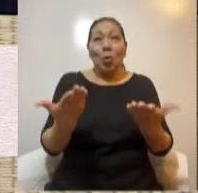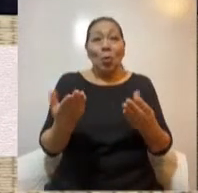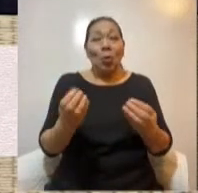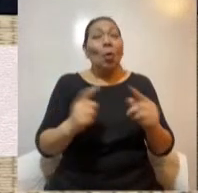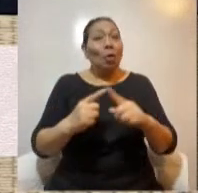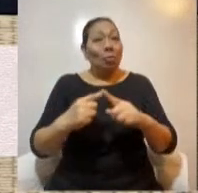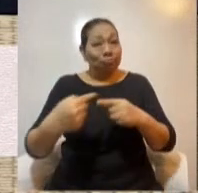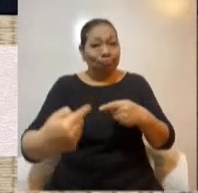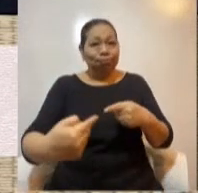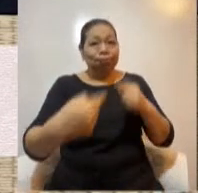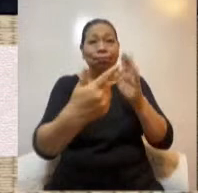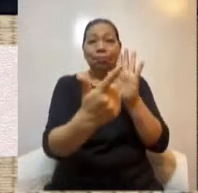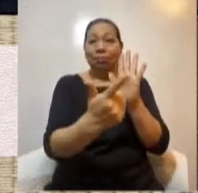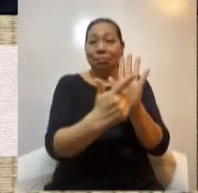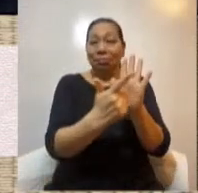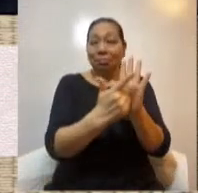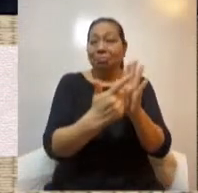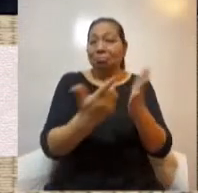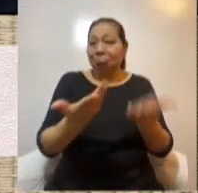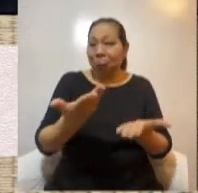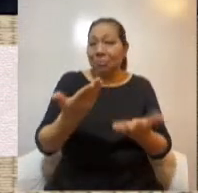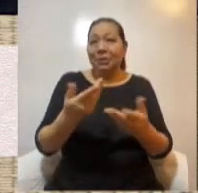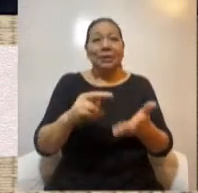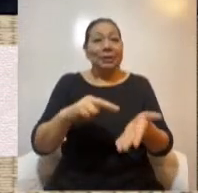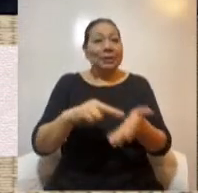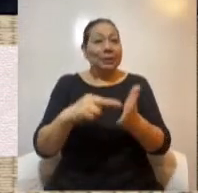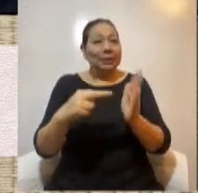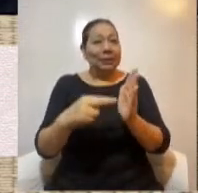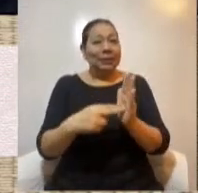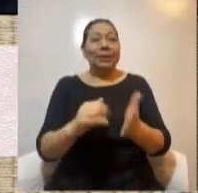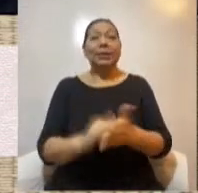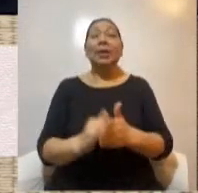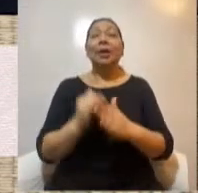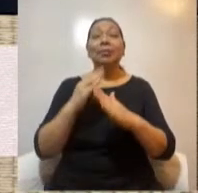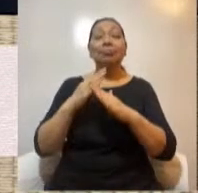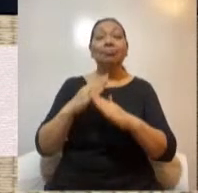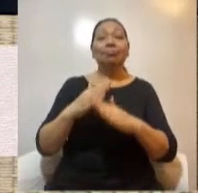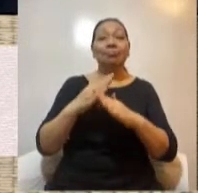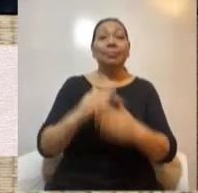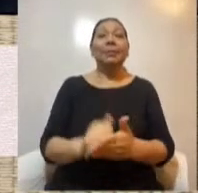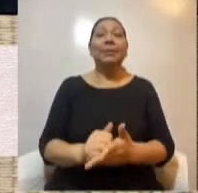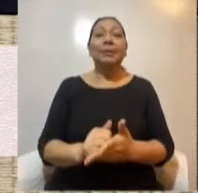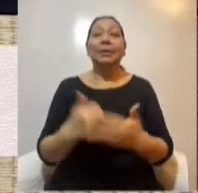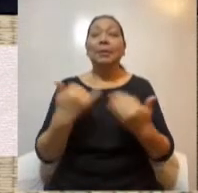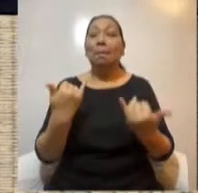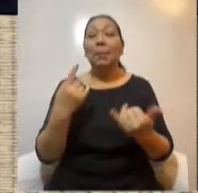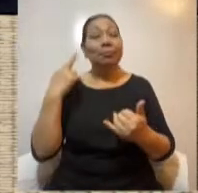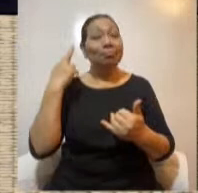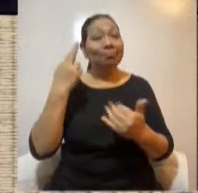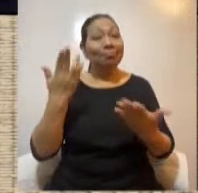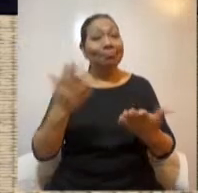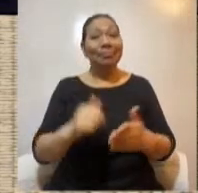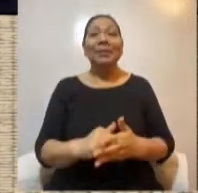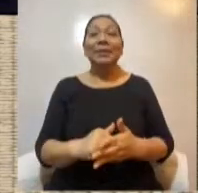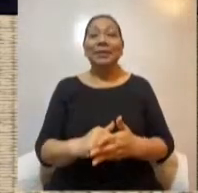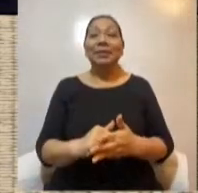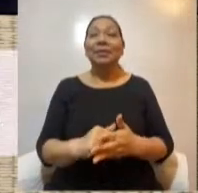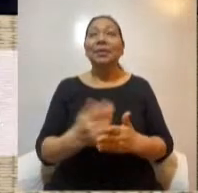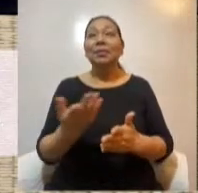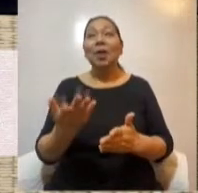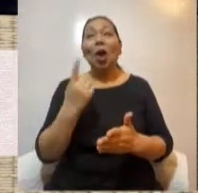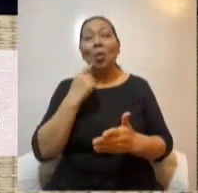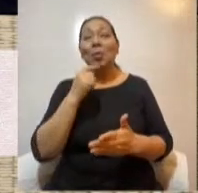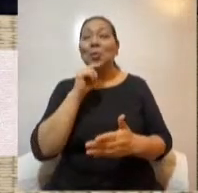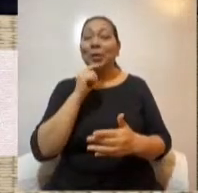pueden pervivir algunas disposiciones legales que pueden implicar discriminación, ¿no? En este caso por razón